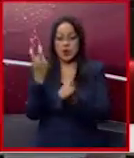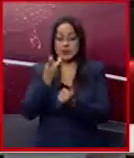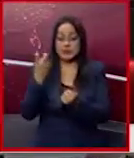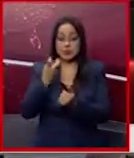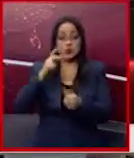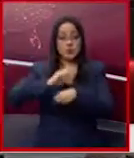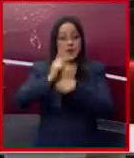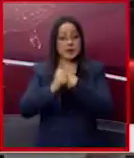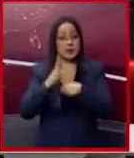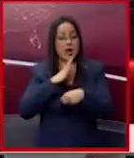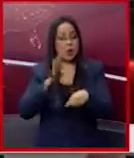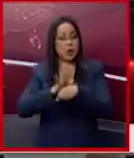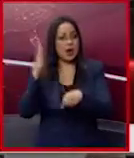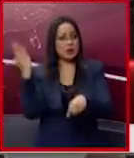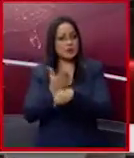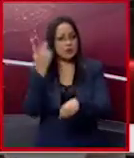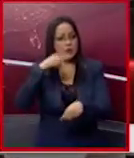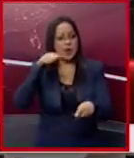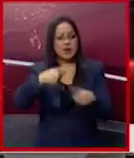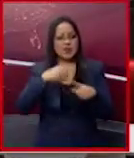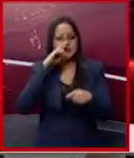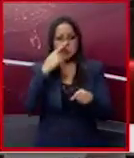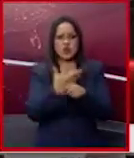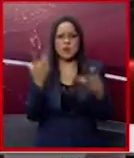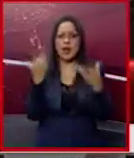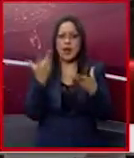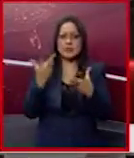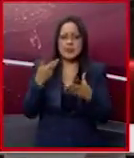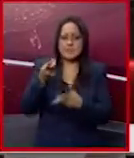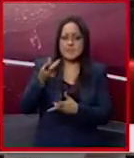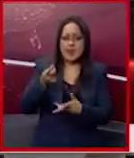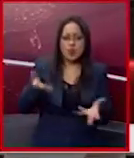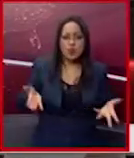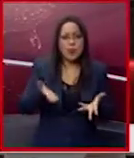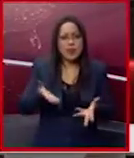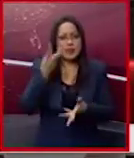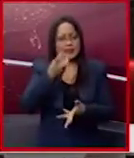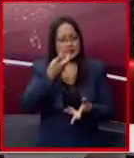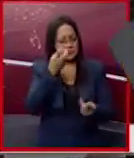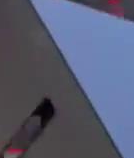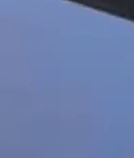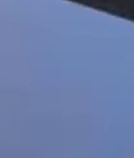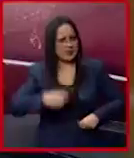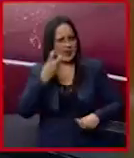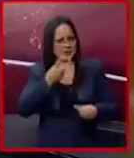cuentan con una sanción específica para las personas que fomenten esta actividad.